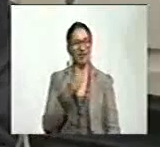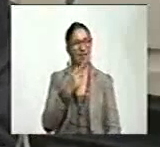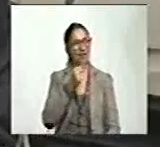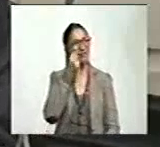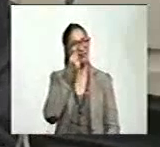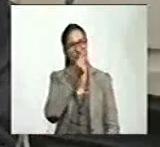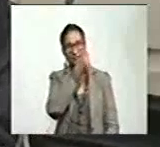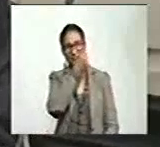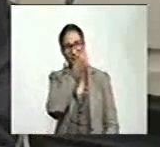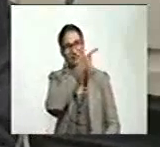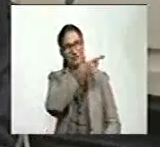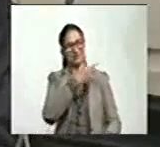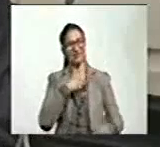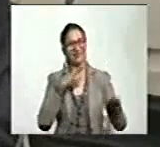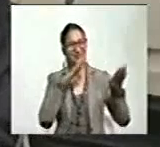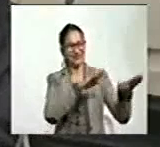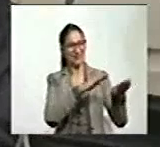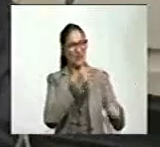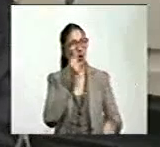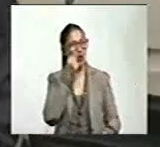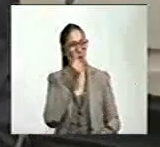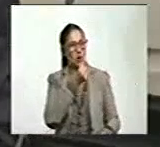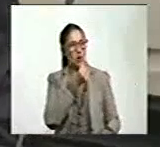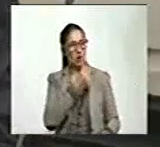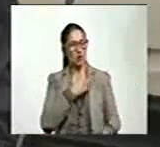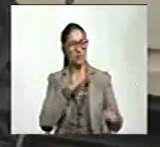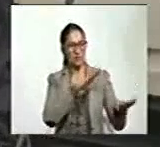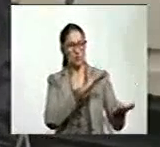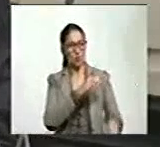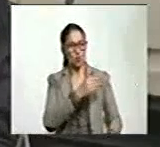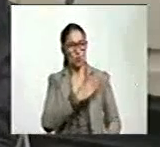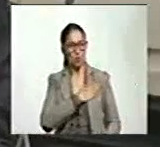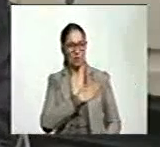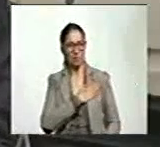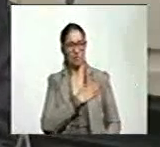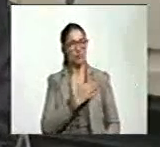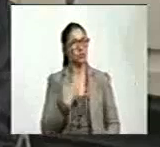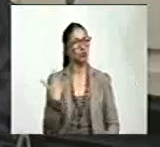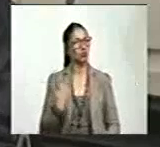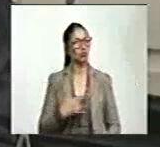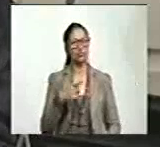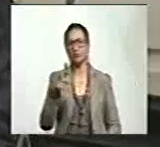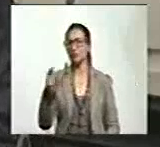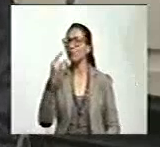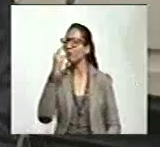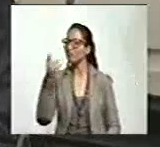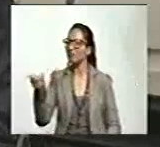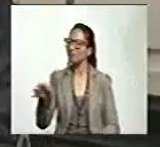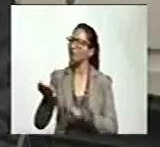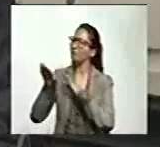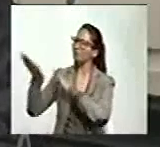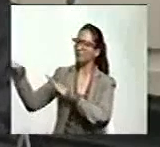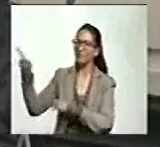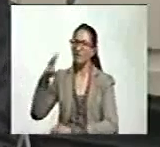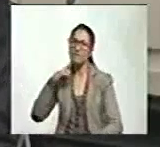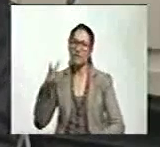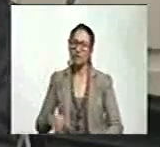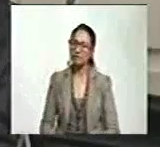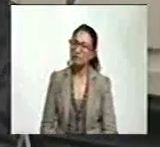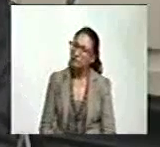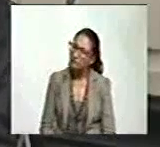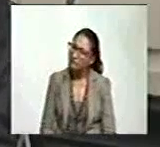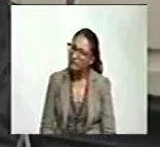fuerzas que apoyábamos al presidente Uribe admiraba el Caudillo de la Revolución bolivariana que